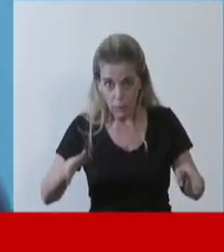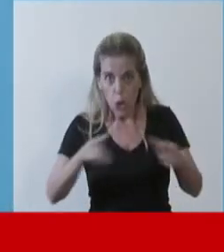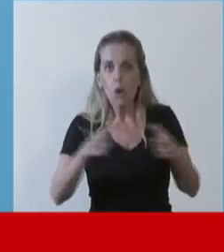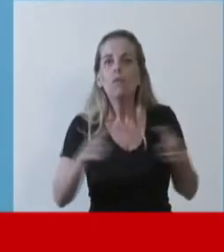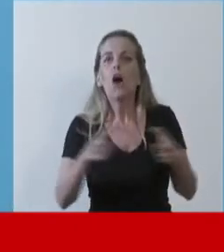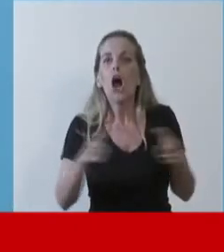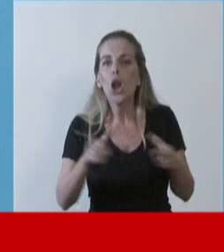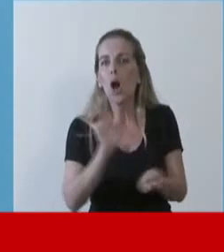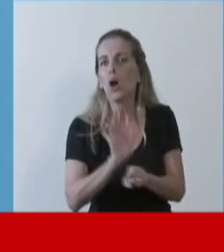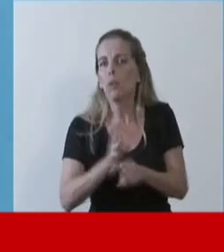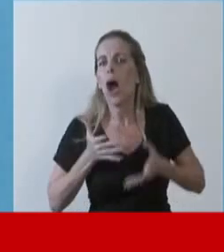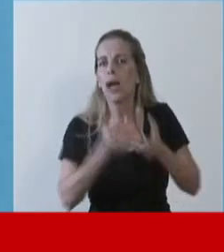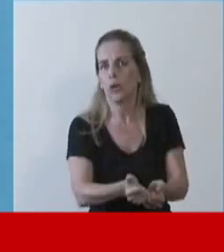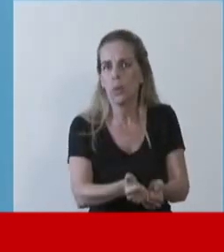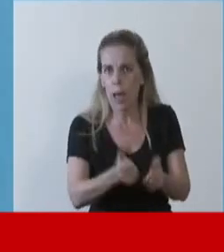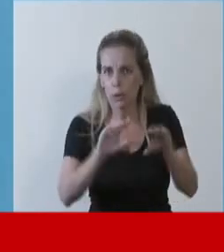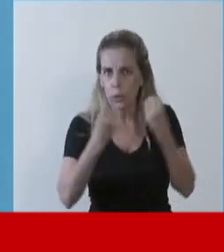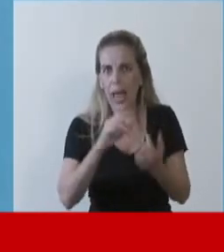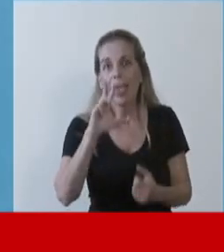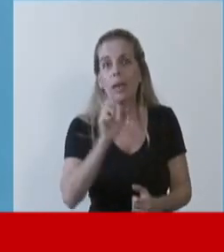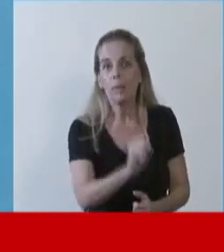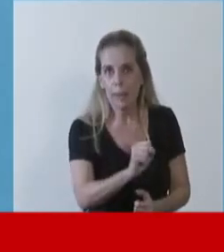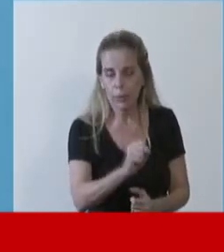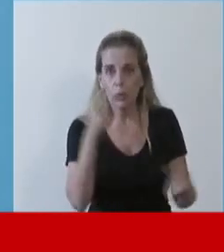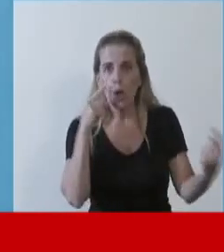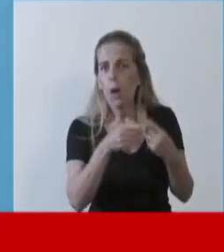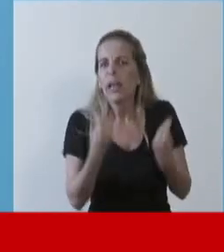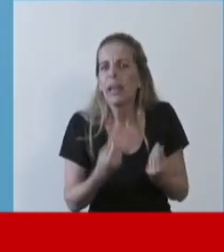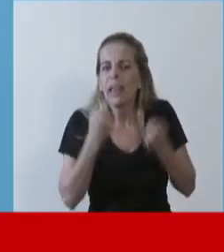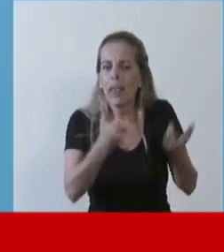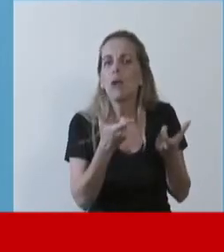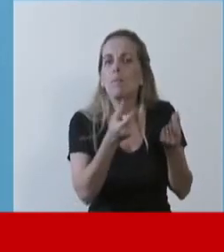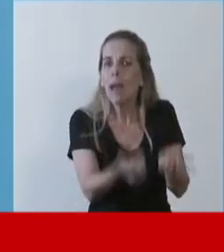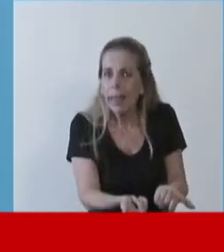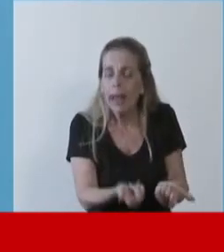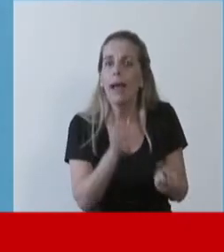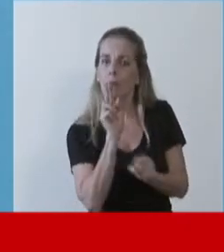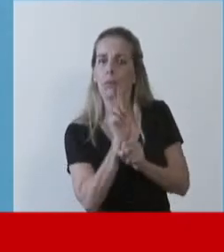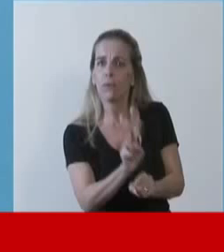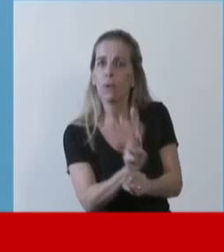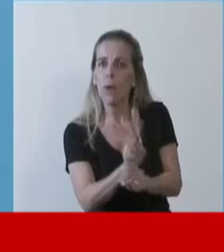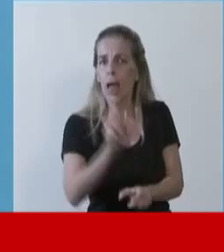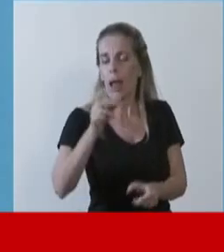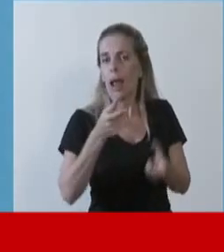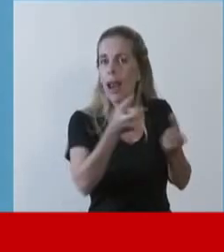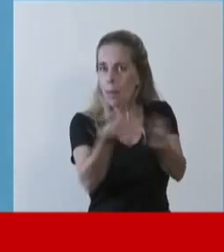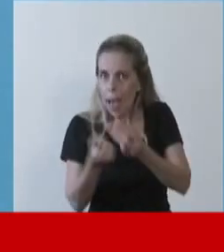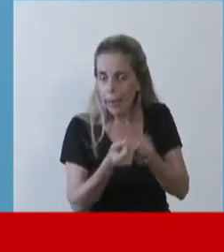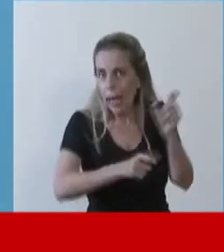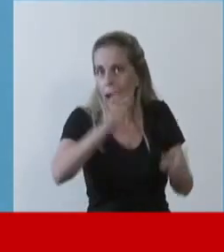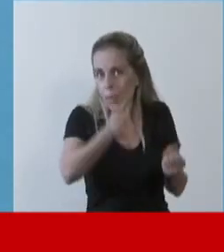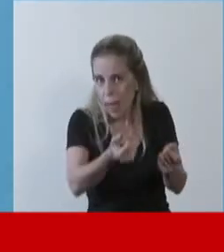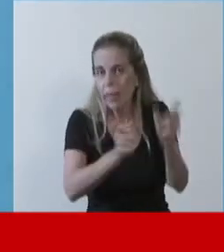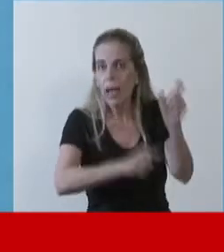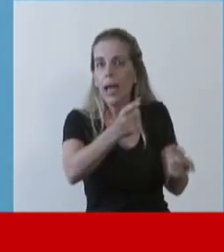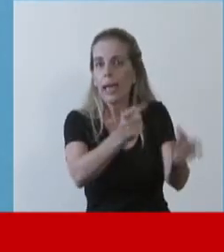bono refuerzo adicional de 3.000 pesos. El objetivo es preservar los ingresos de la población más pobre. Junto con